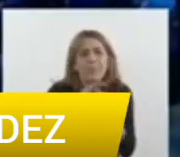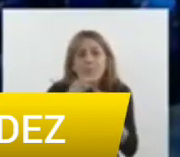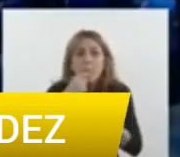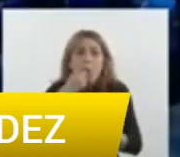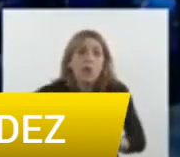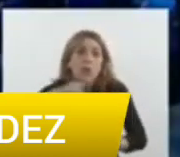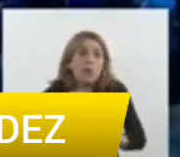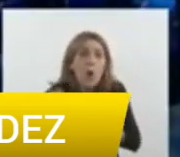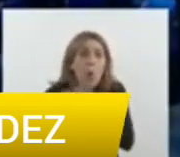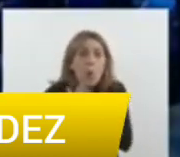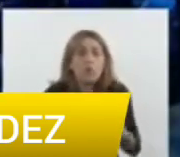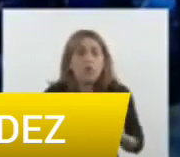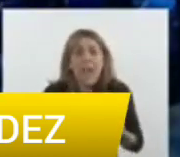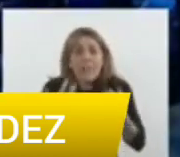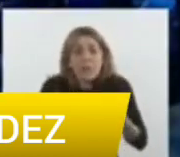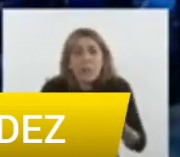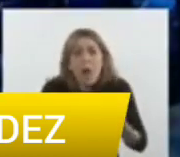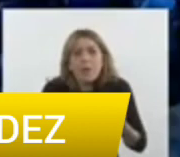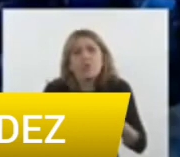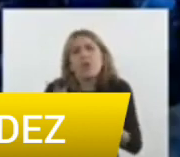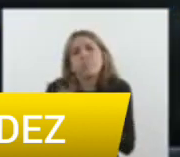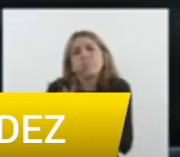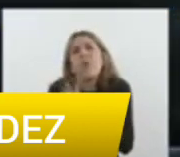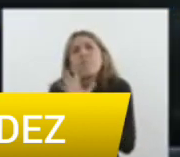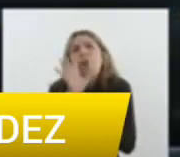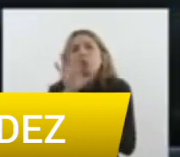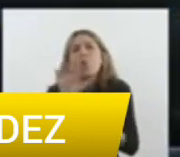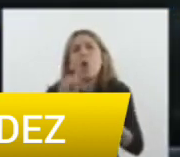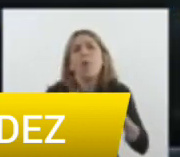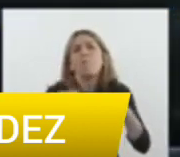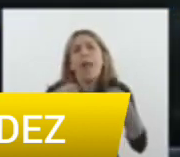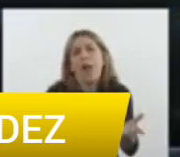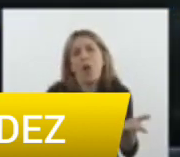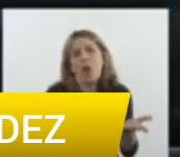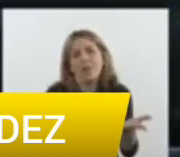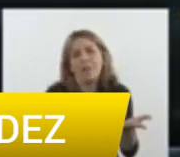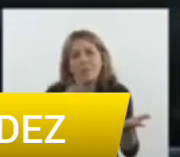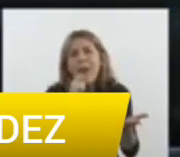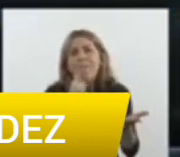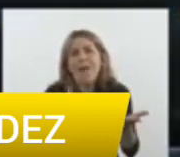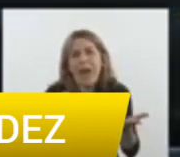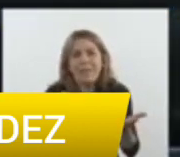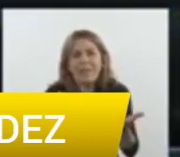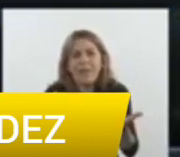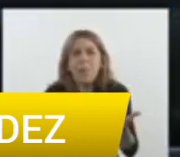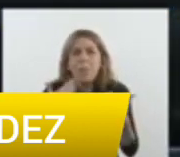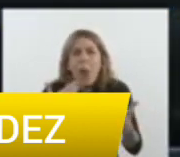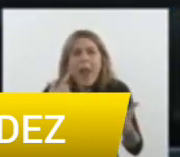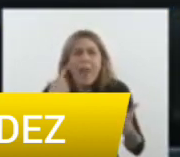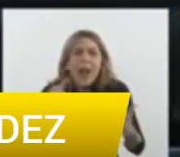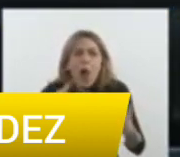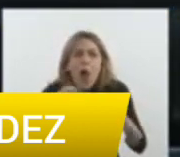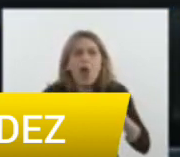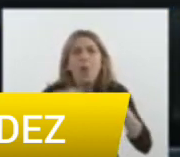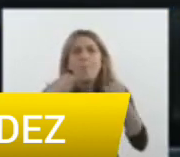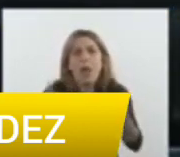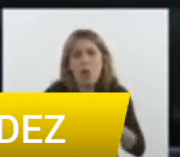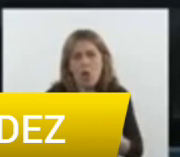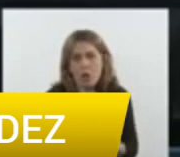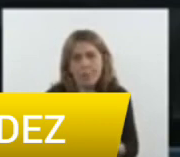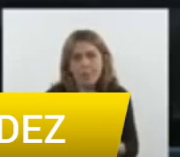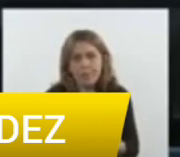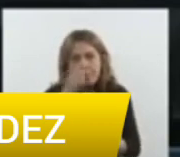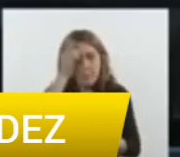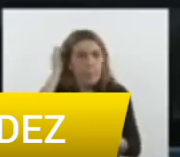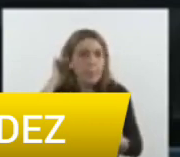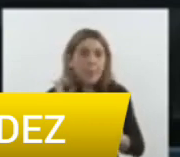esfuerzo de un mejor futuro, es más fácil y más posible alcanzarlo. En